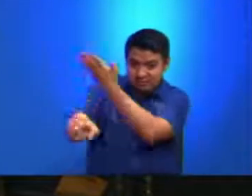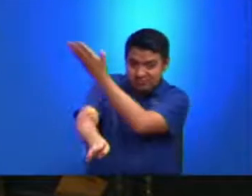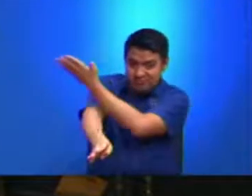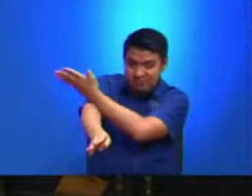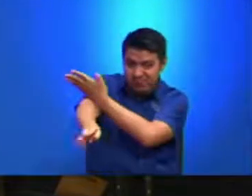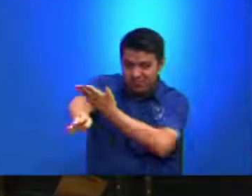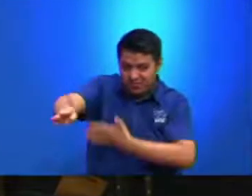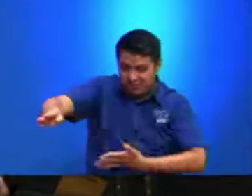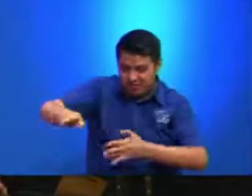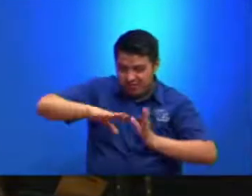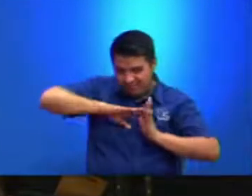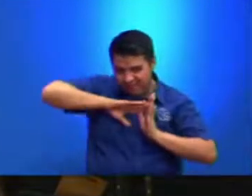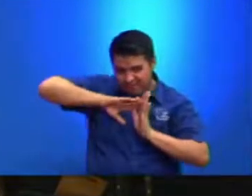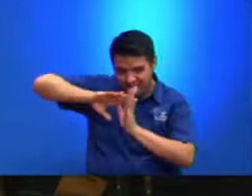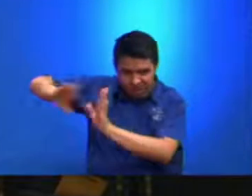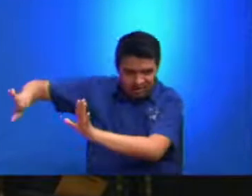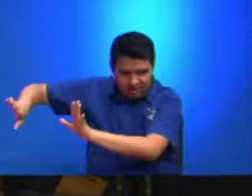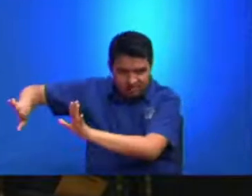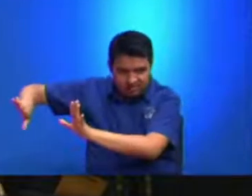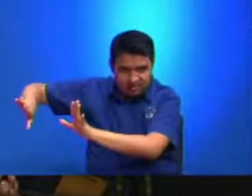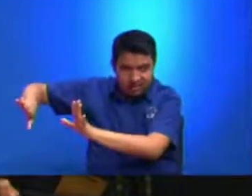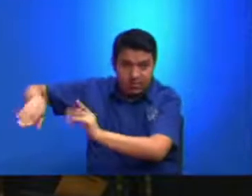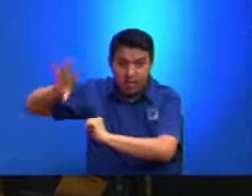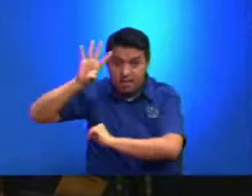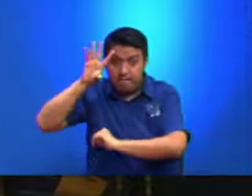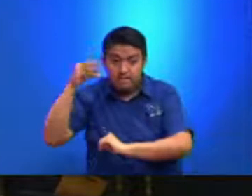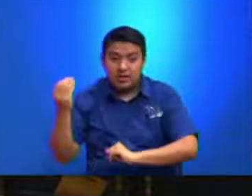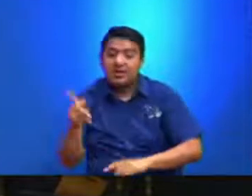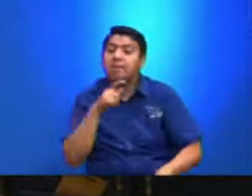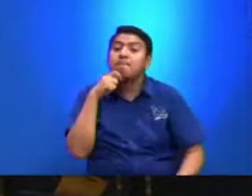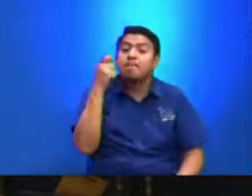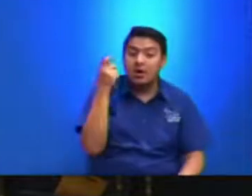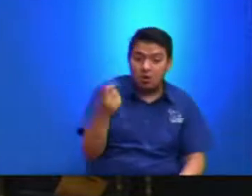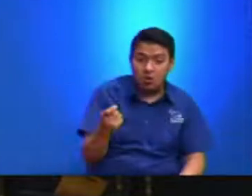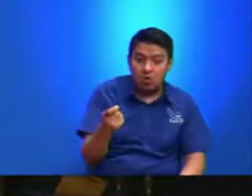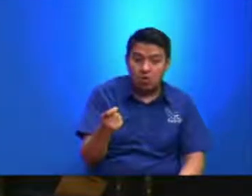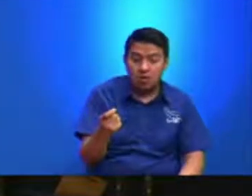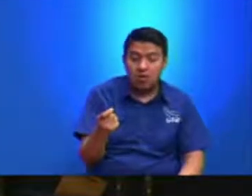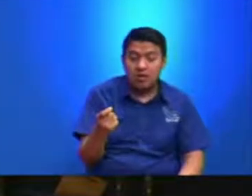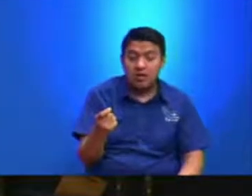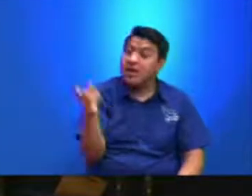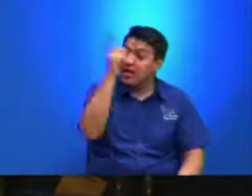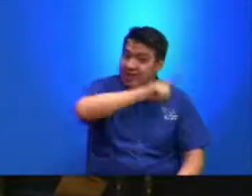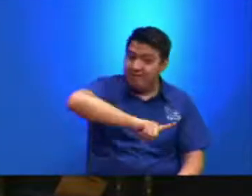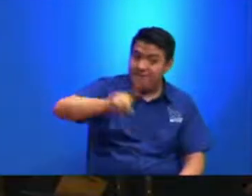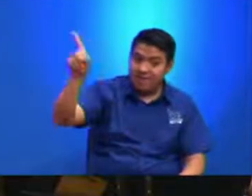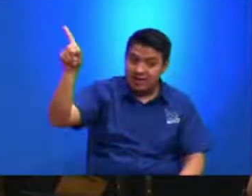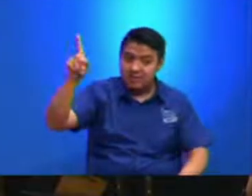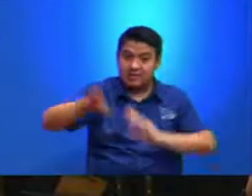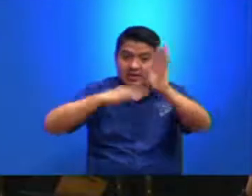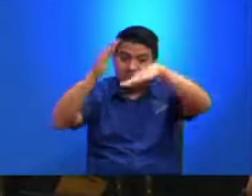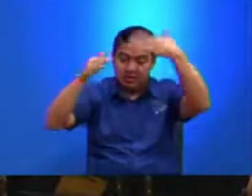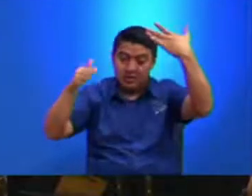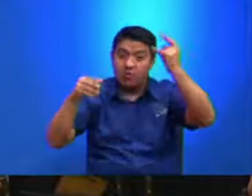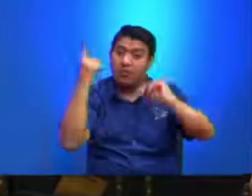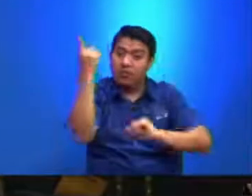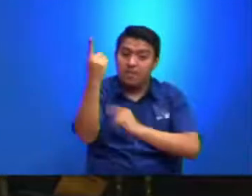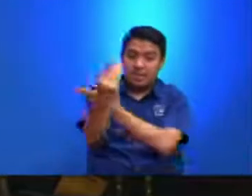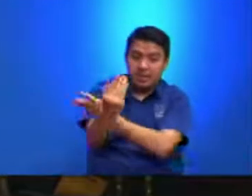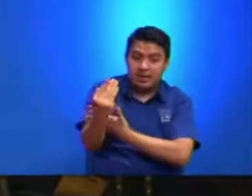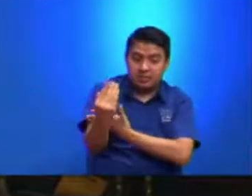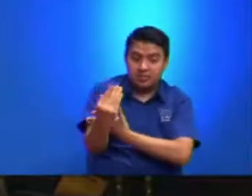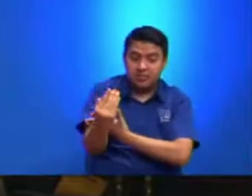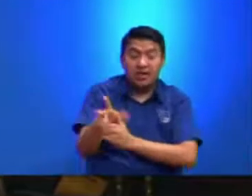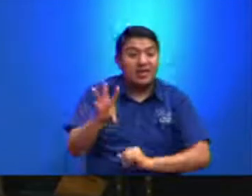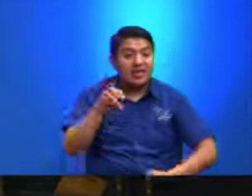córtalo y échalo fuera de ti, porque es mejor que entres al cielo sin un brazo que con los